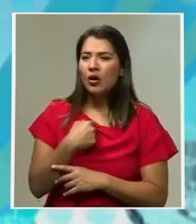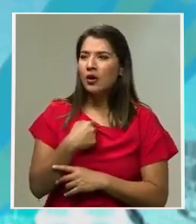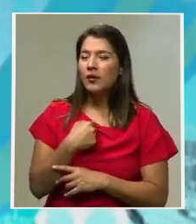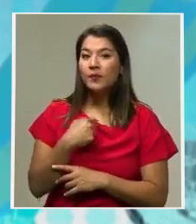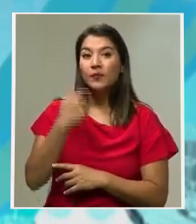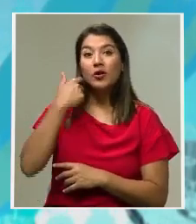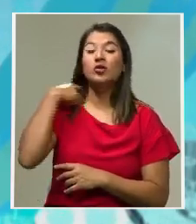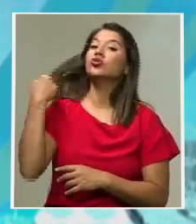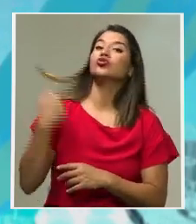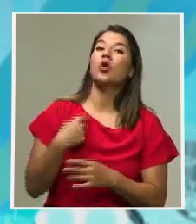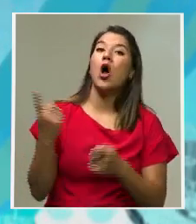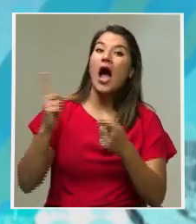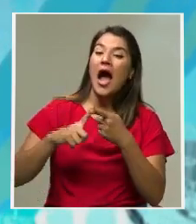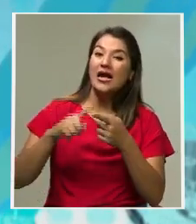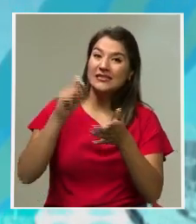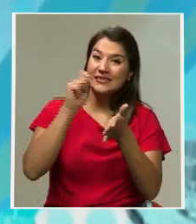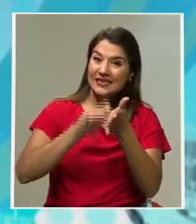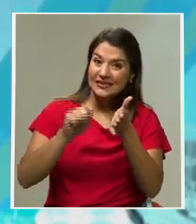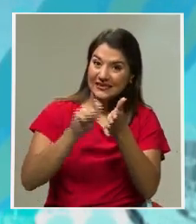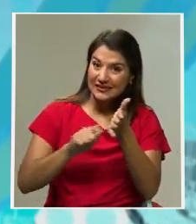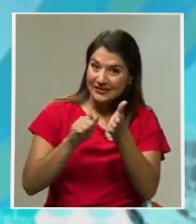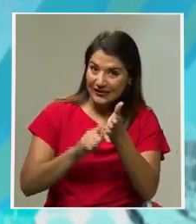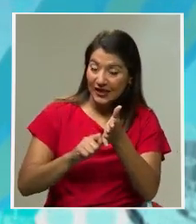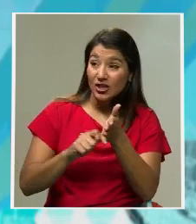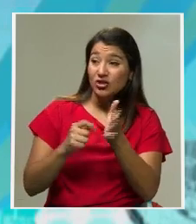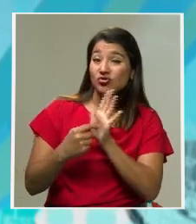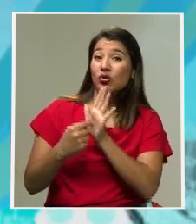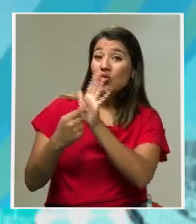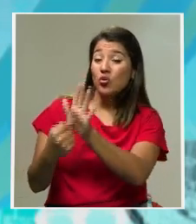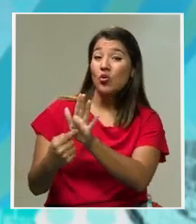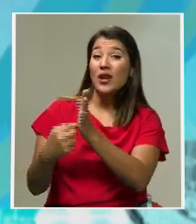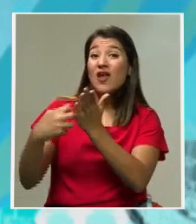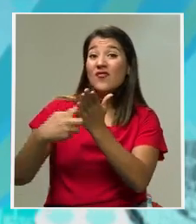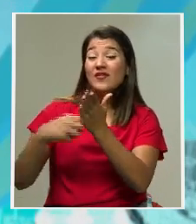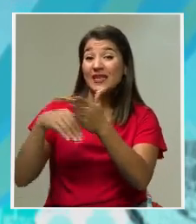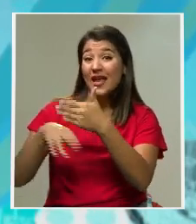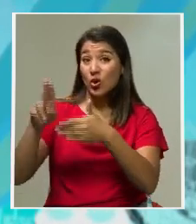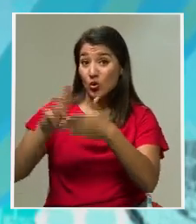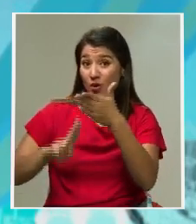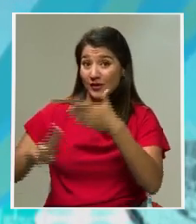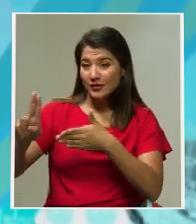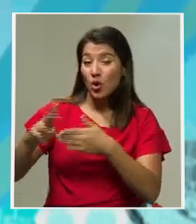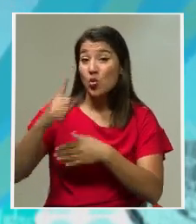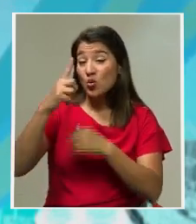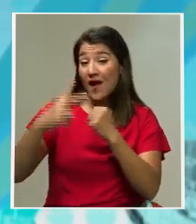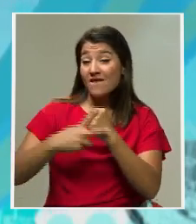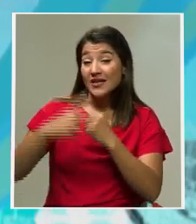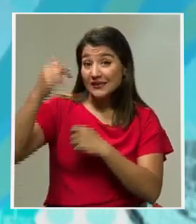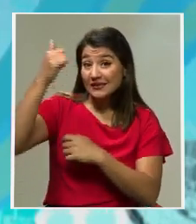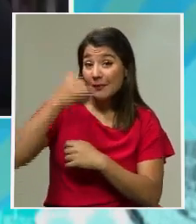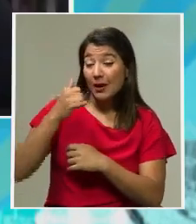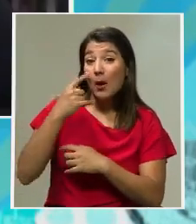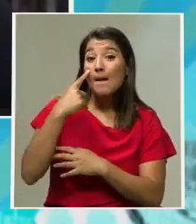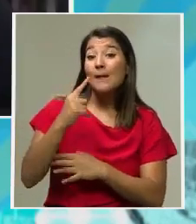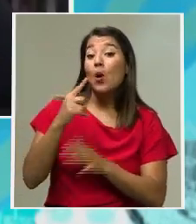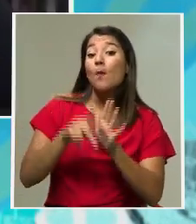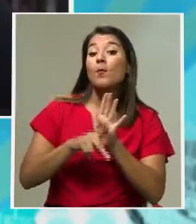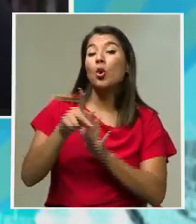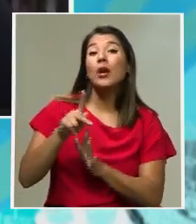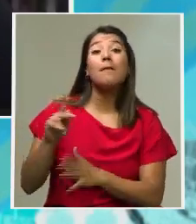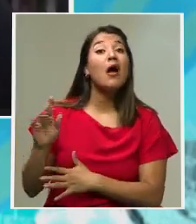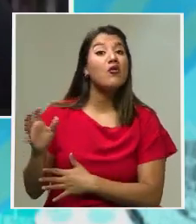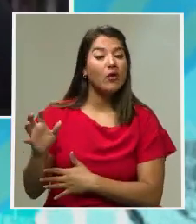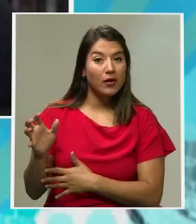un artículo que me lo publicaron en una revista de la U, toda la cosa. Me acuerdo que alguna vez me llamaron para un programa de radio,